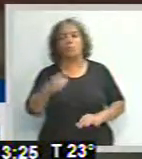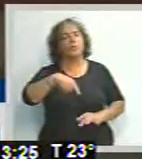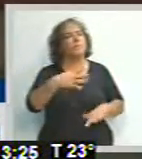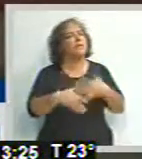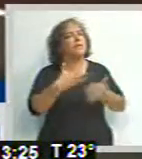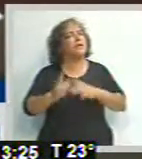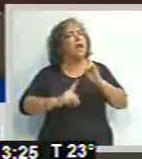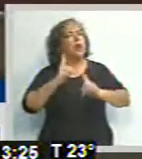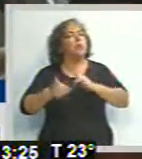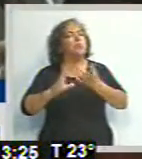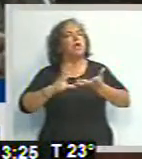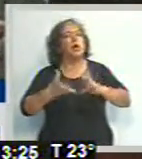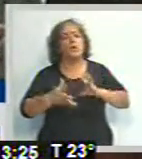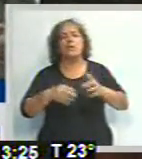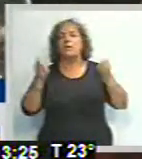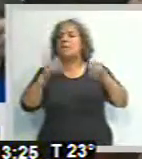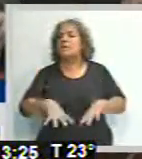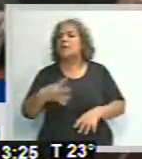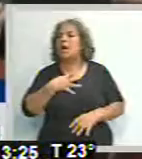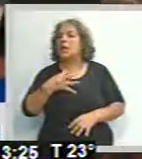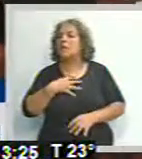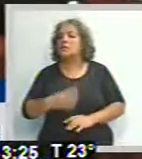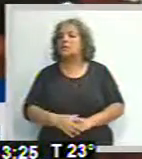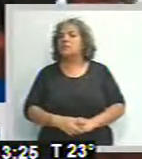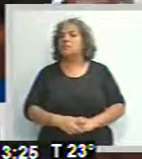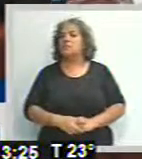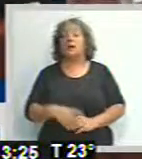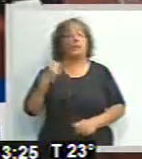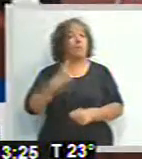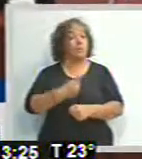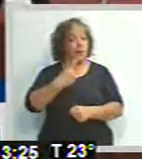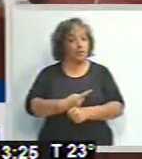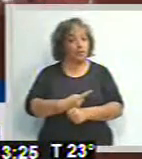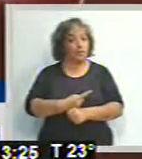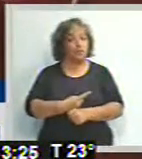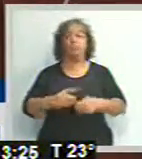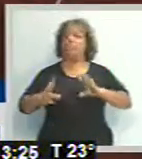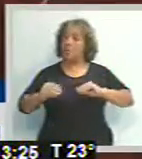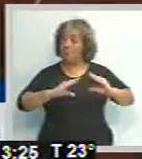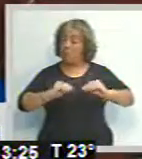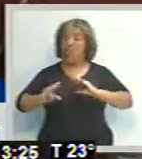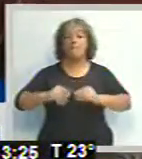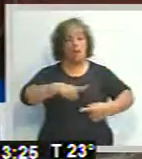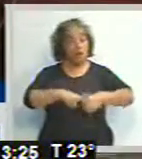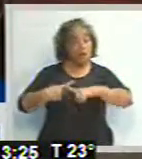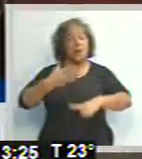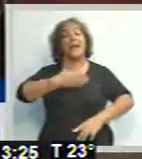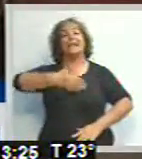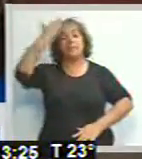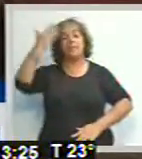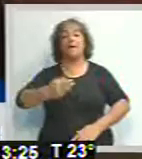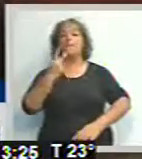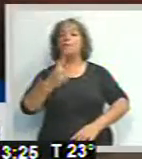tipo de medidas? ¿Van a iniciar las clases? Primero vamos a discutir en la asamblea del 21 de